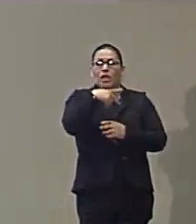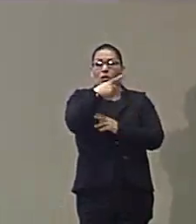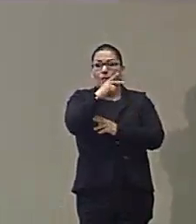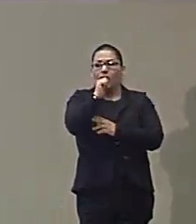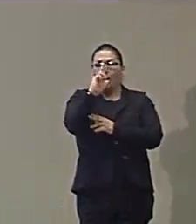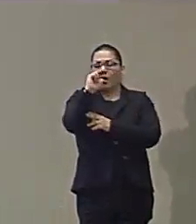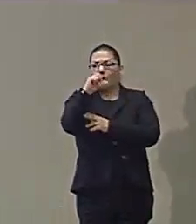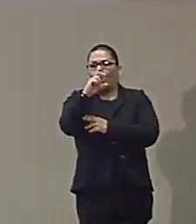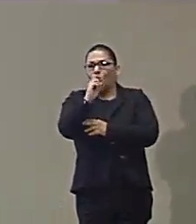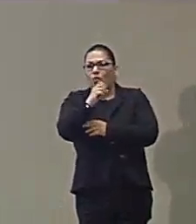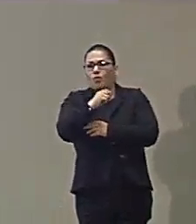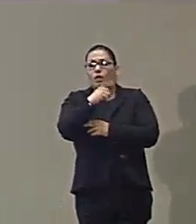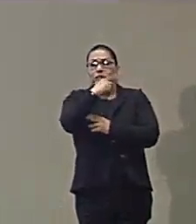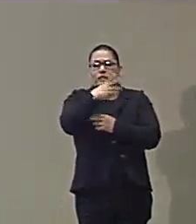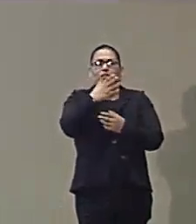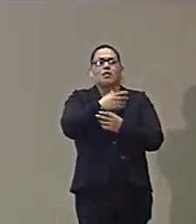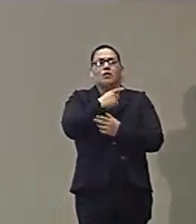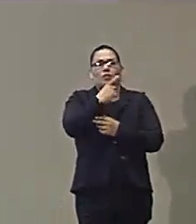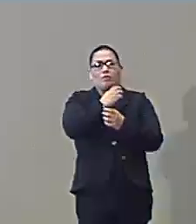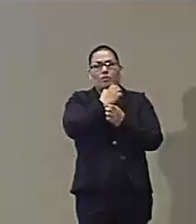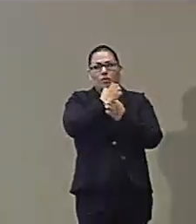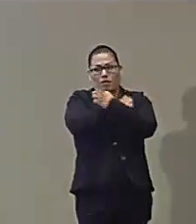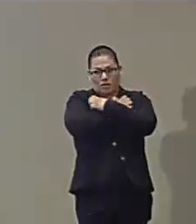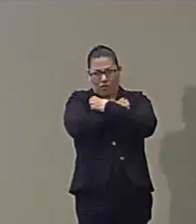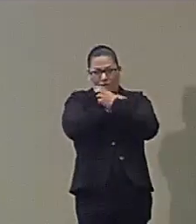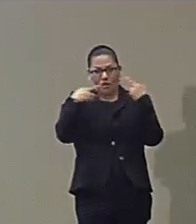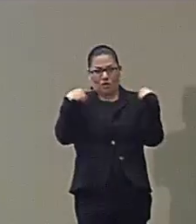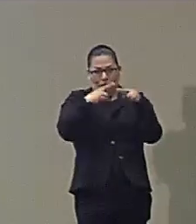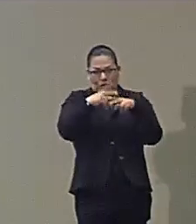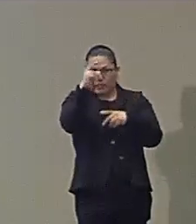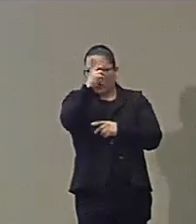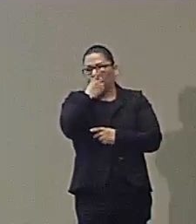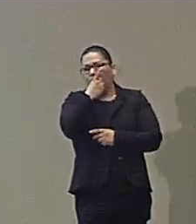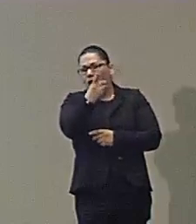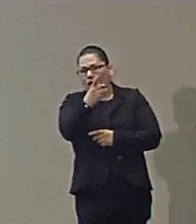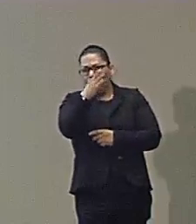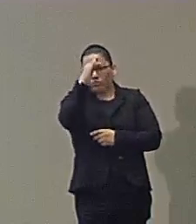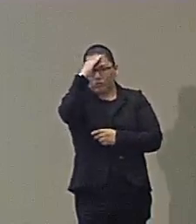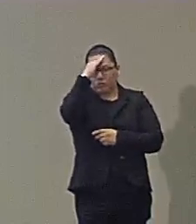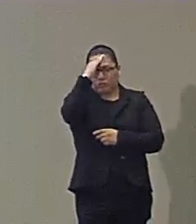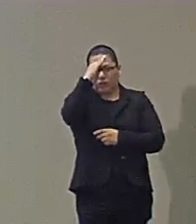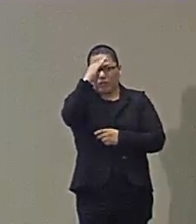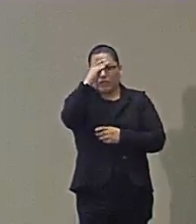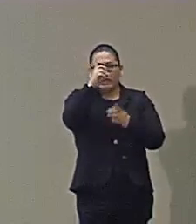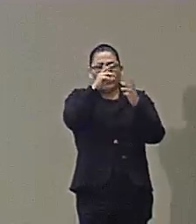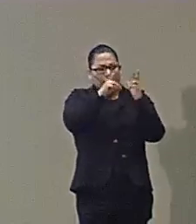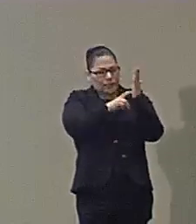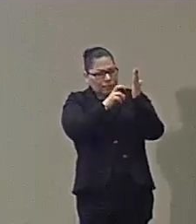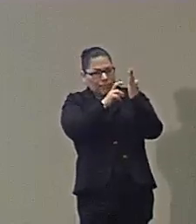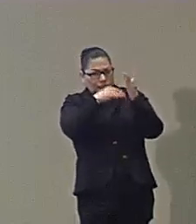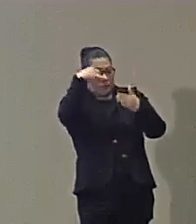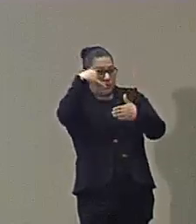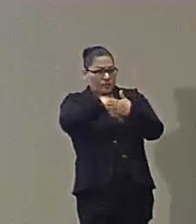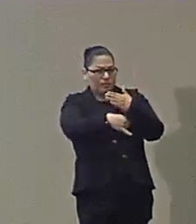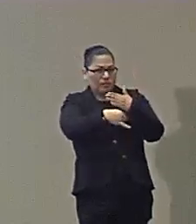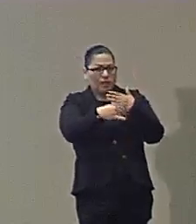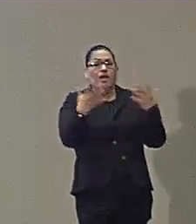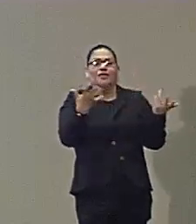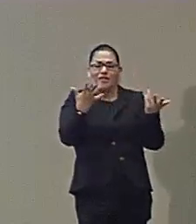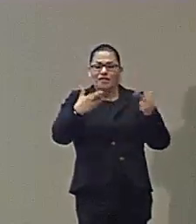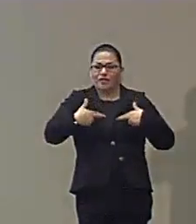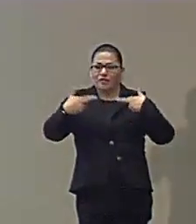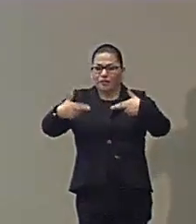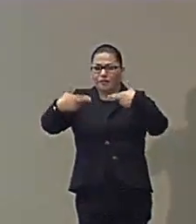que solamente el diálogo que implica el pensar crítico es capaz de generarlo la